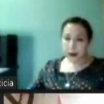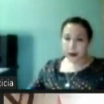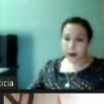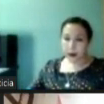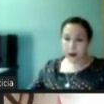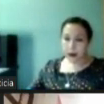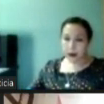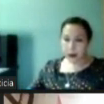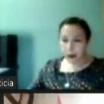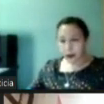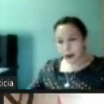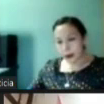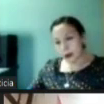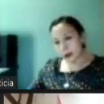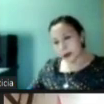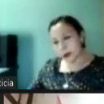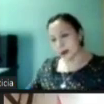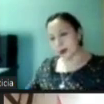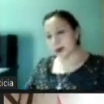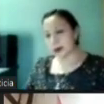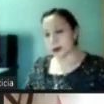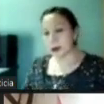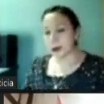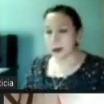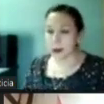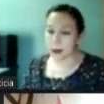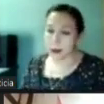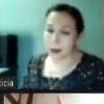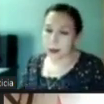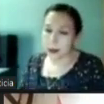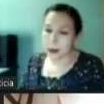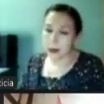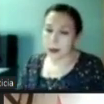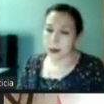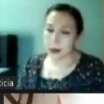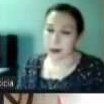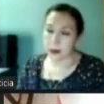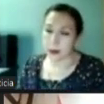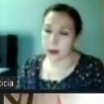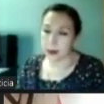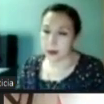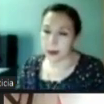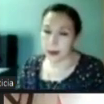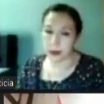Señor García Moreno, ¿puede encender su cámara?